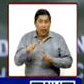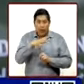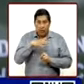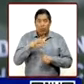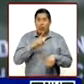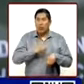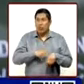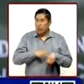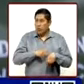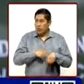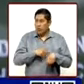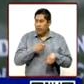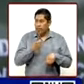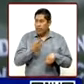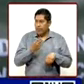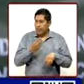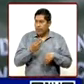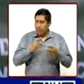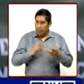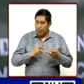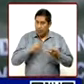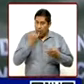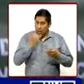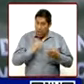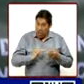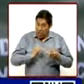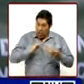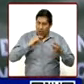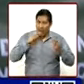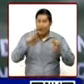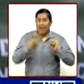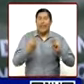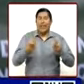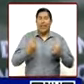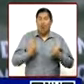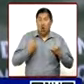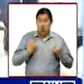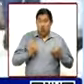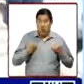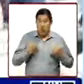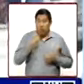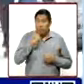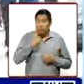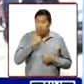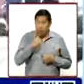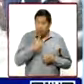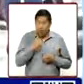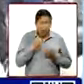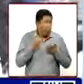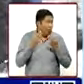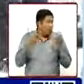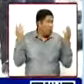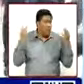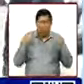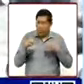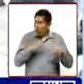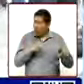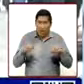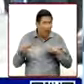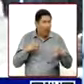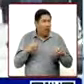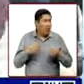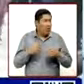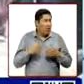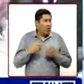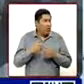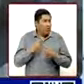periodo, precisamente en la transición de la niñez a la adolescencia, los jóvenes y las jovencitas tienen un sinfín de cambios, tanto somáticos como